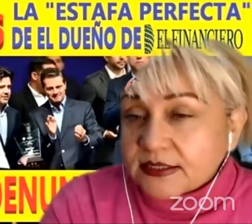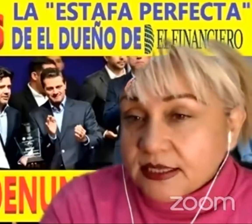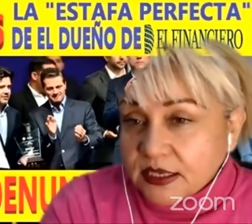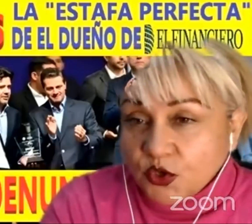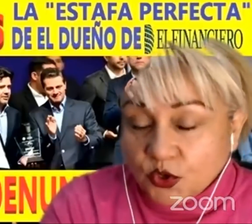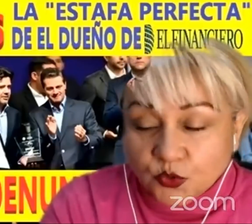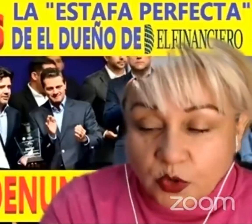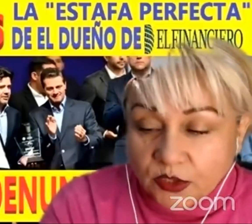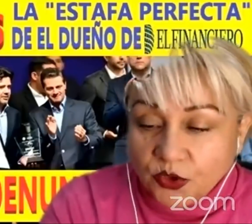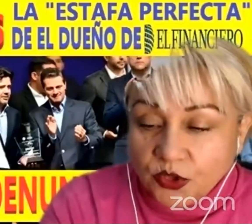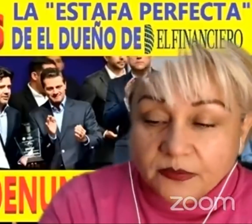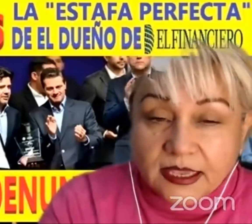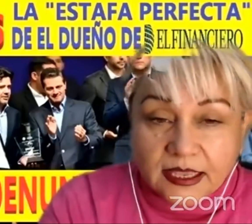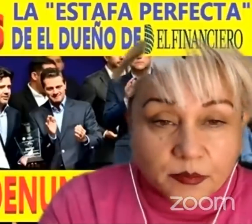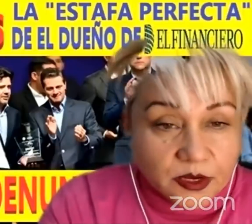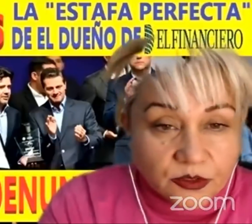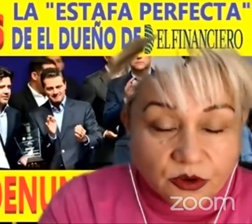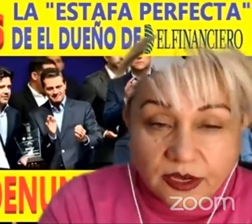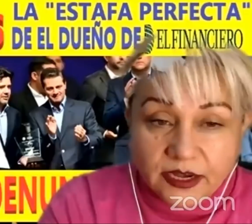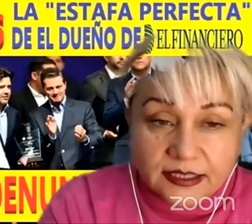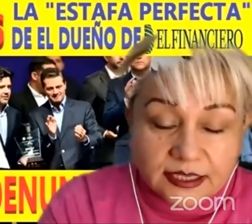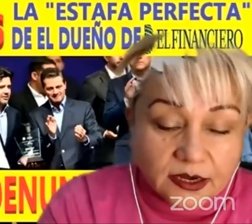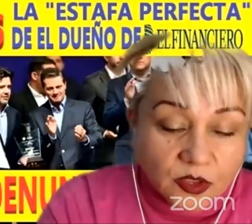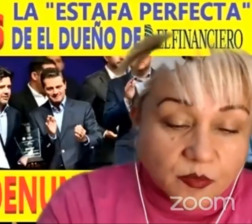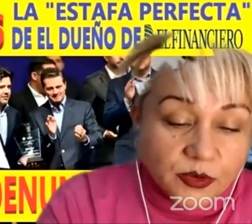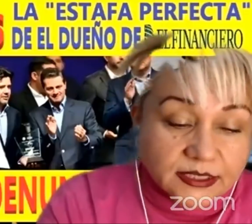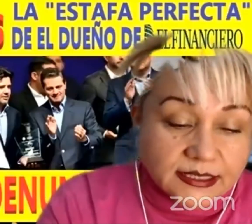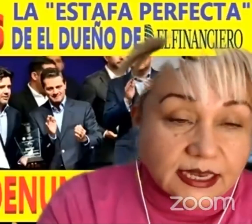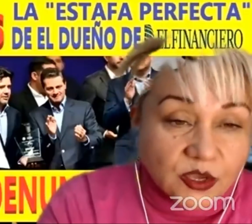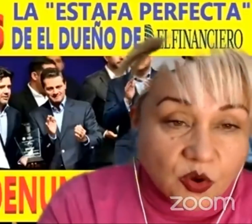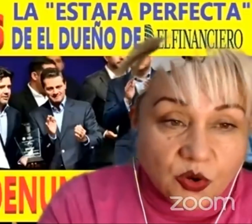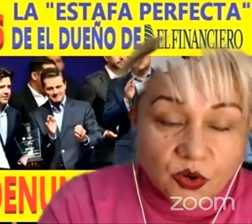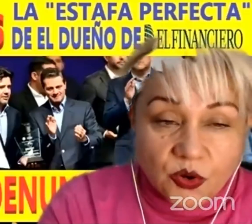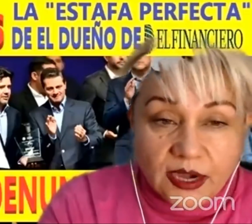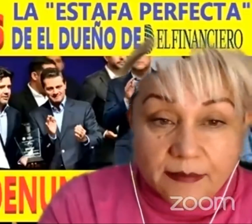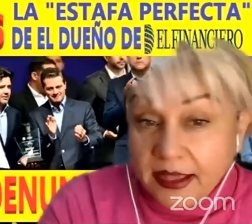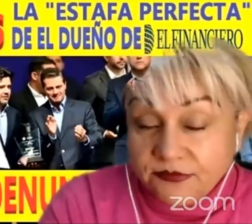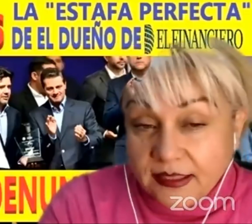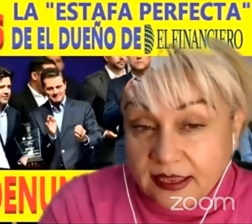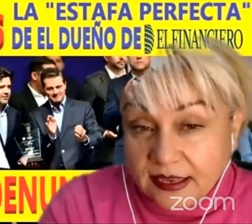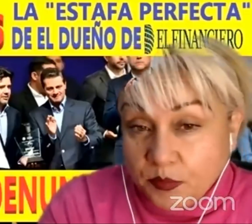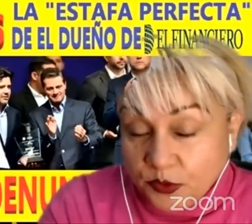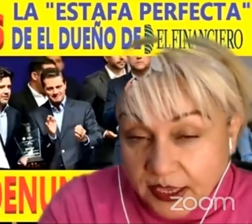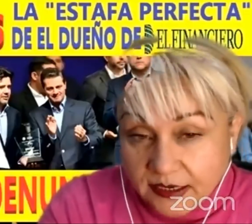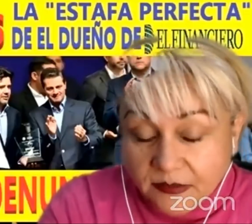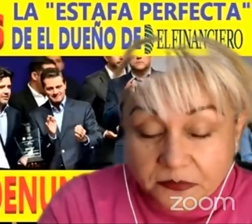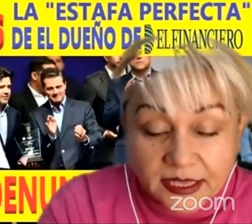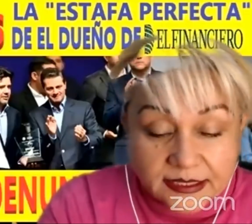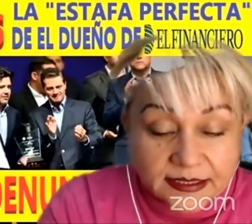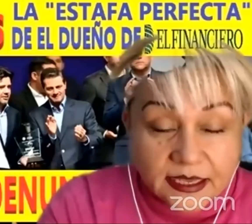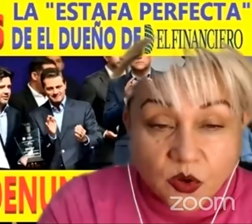digo que este señor dueño del periódico El Financiero, pues se ligó con la mafia del